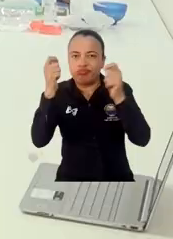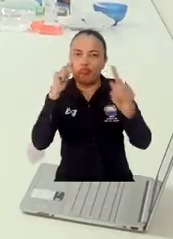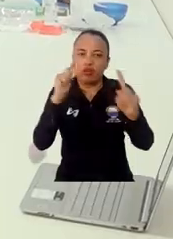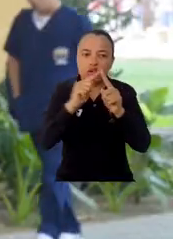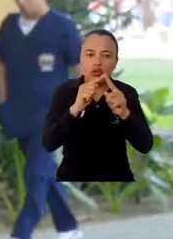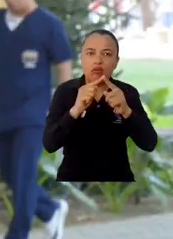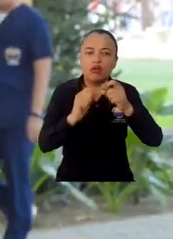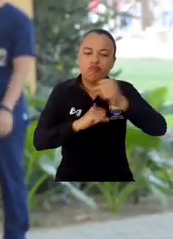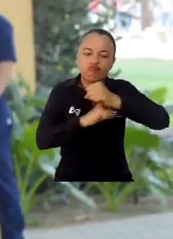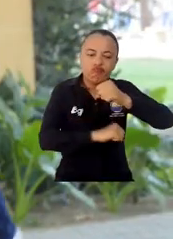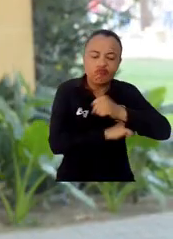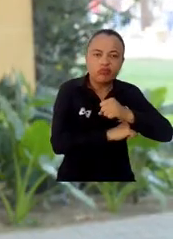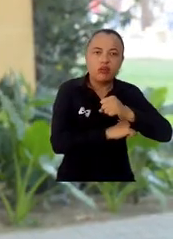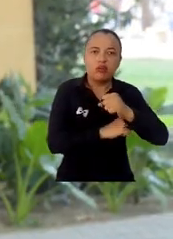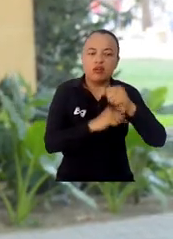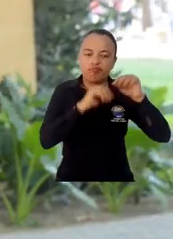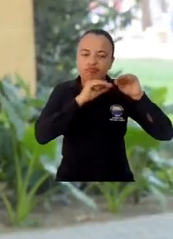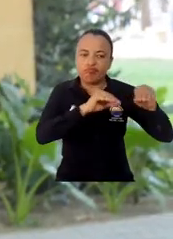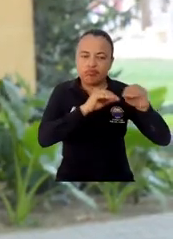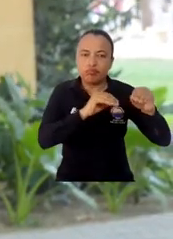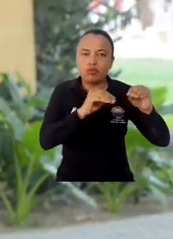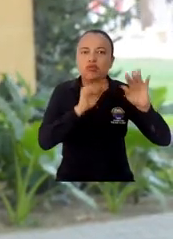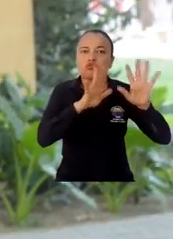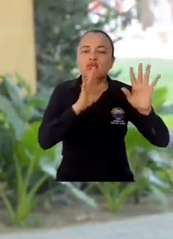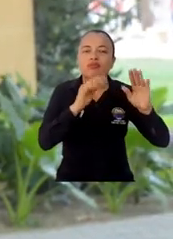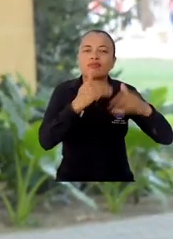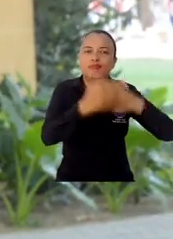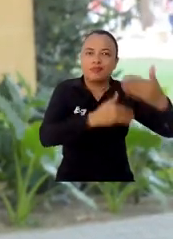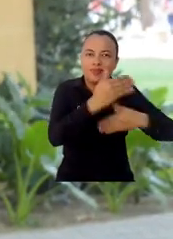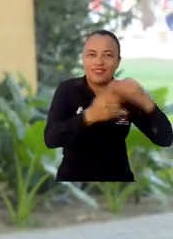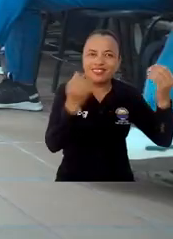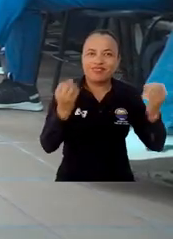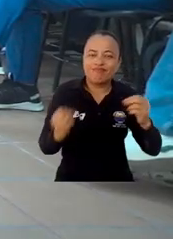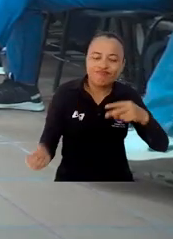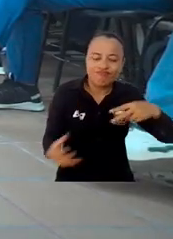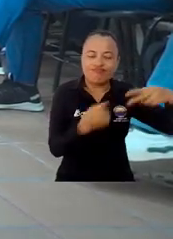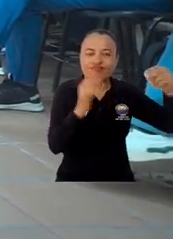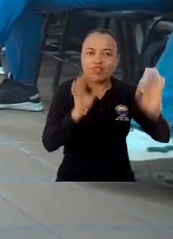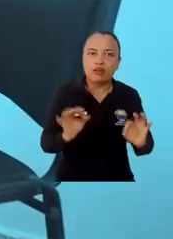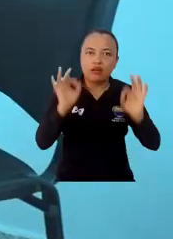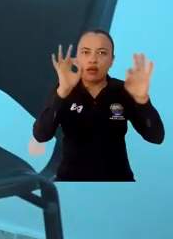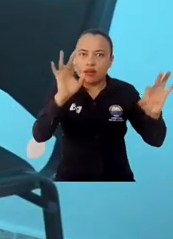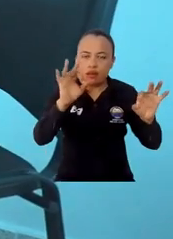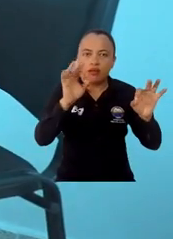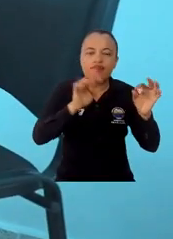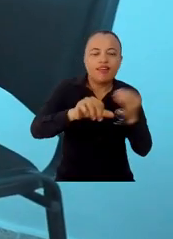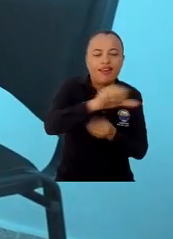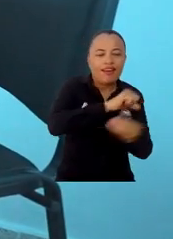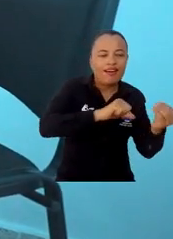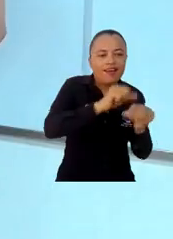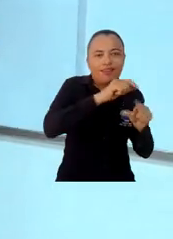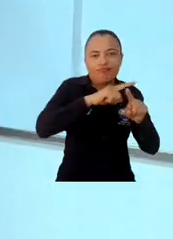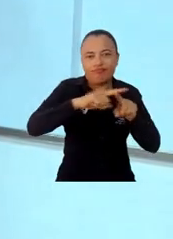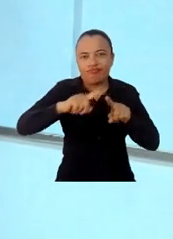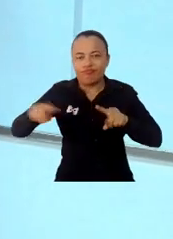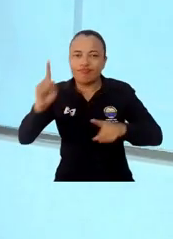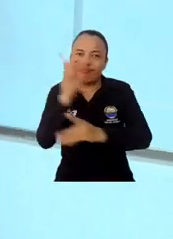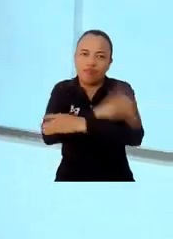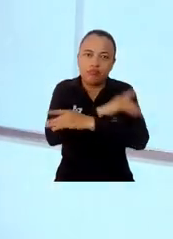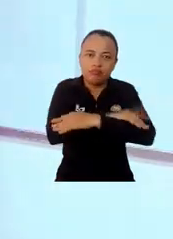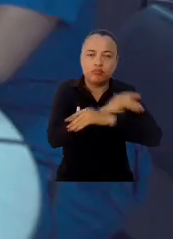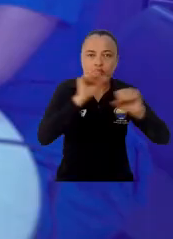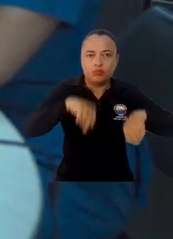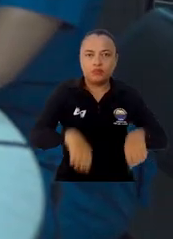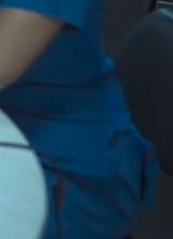y fortalecer los procesos de educación con calidad a través de las diferentes áreas disciplinarias.